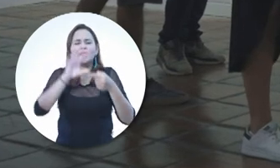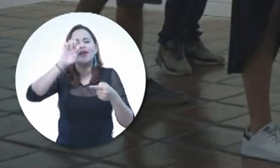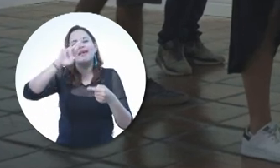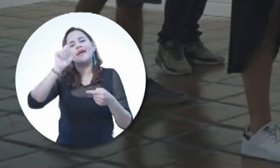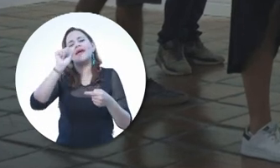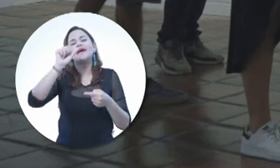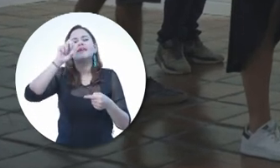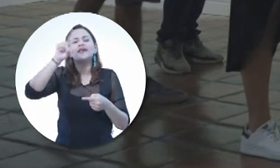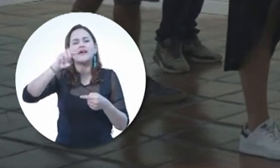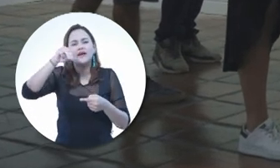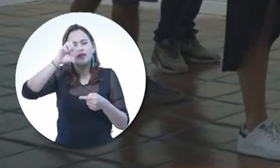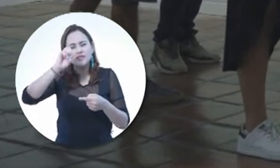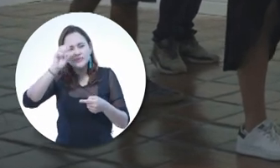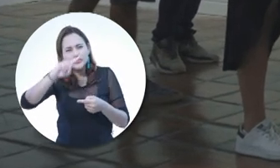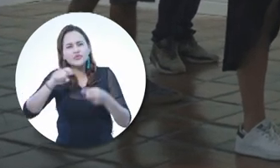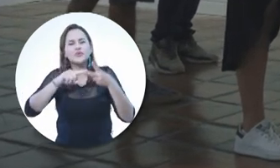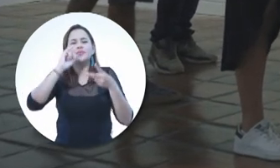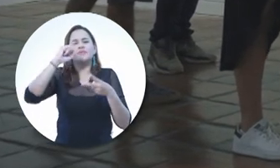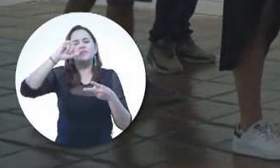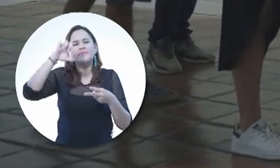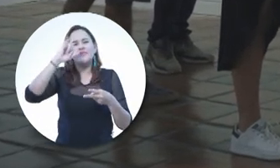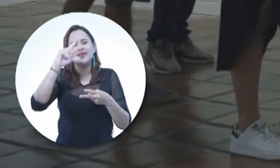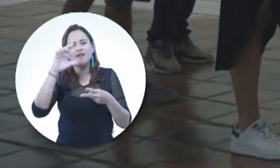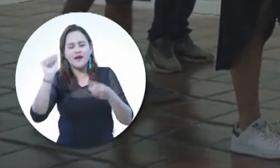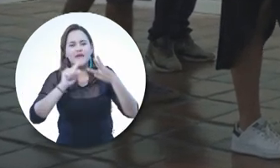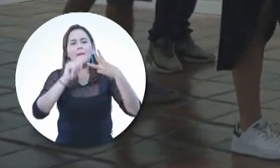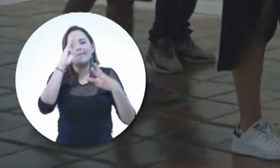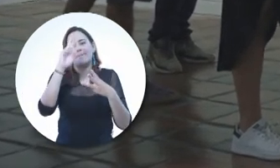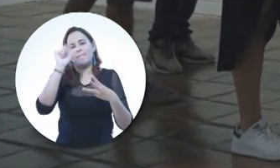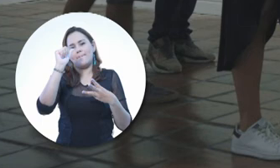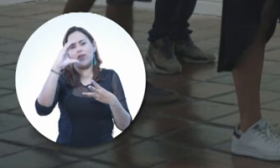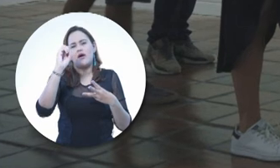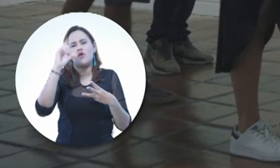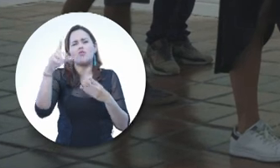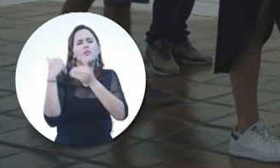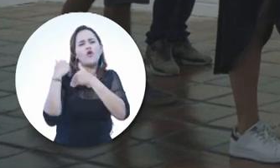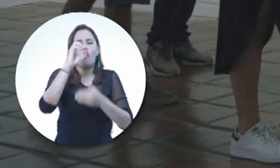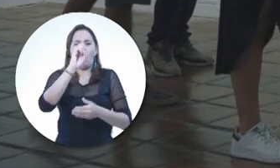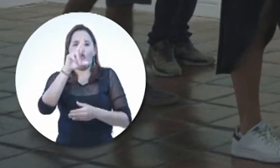como Erasmus, PILA y BRACOL, entre otros. Todo esto bajo la dirección de la ORI.